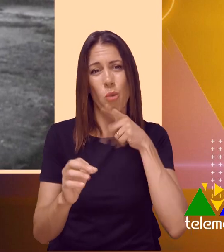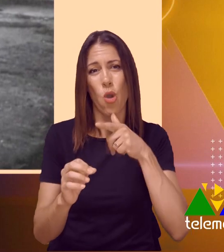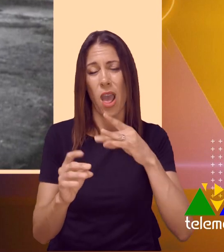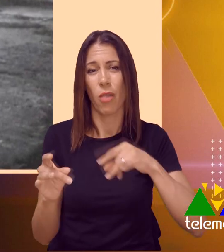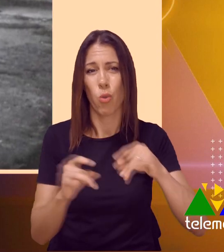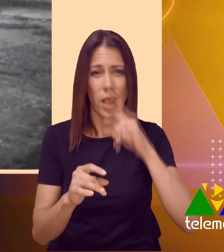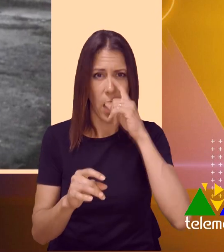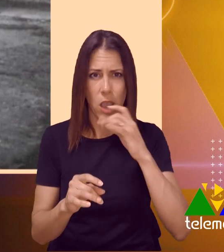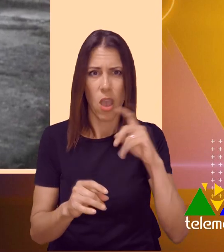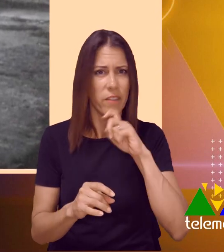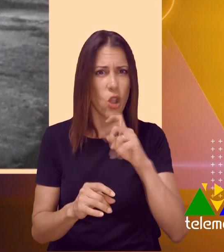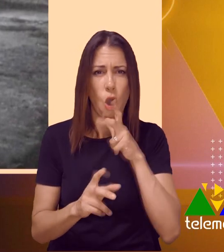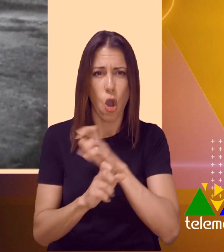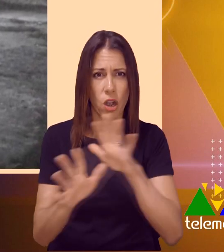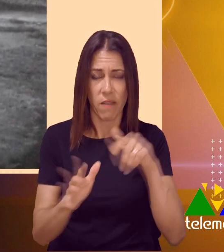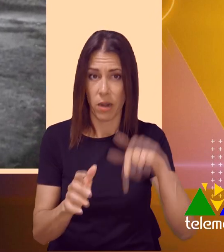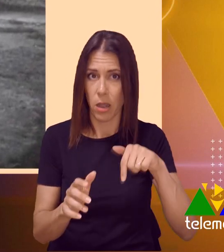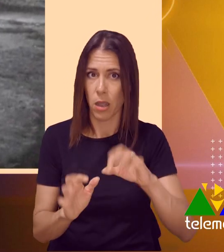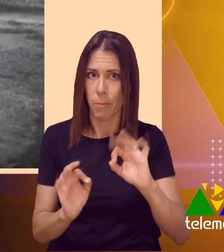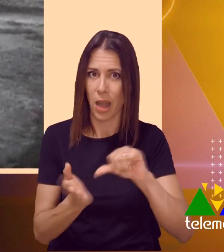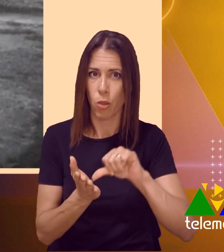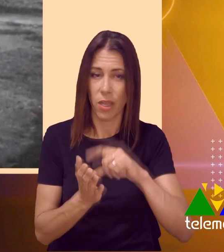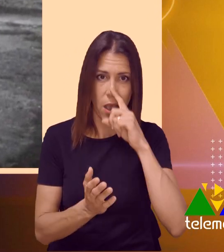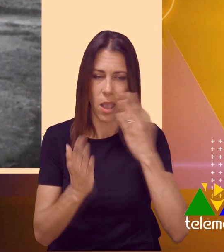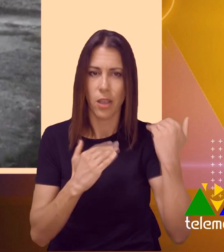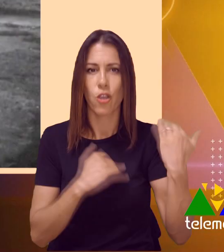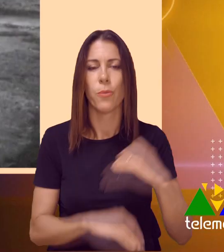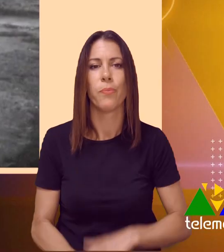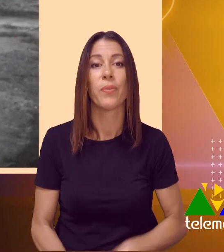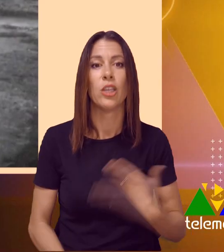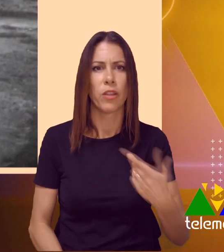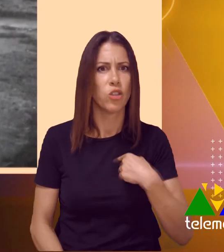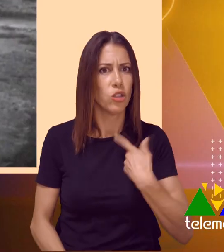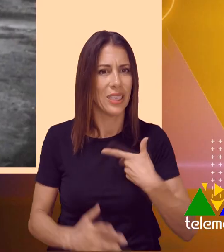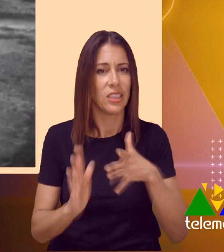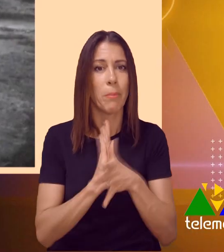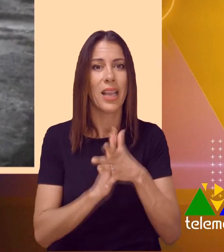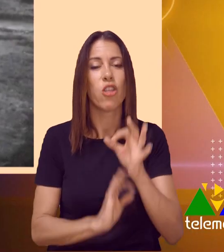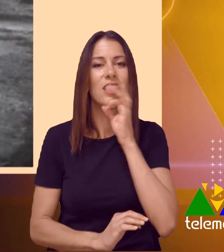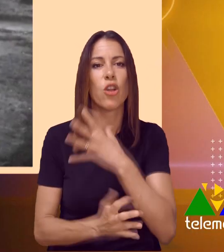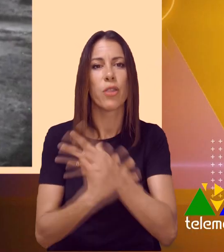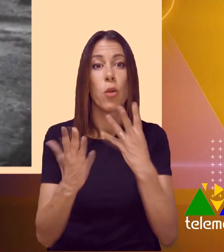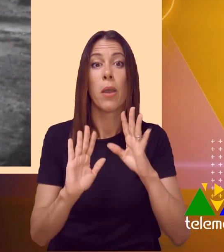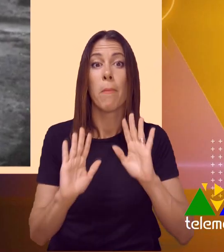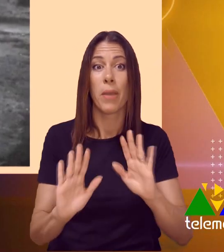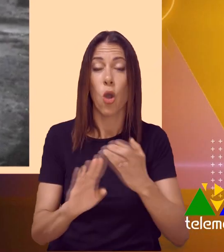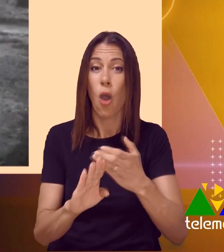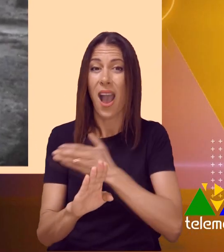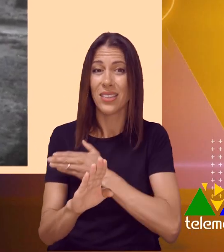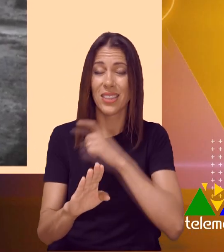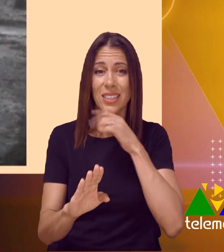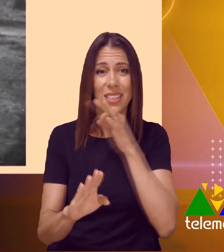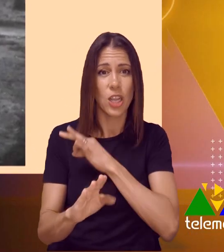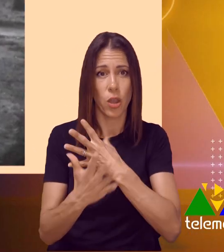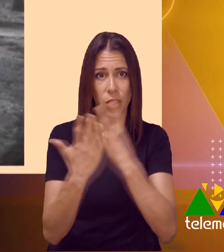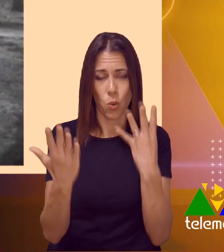aquellos años, que fue temible para la ciudad, fue temible en aquellos años. Estamos ubicados en el siglo XIX, ya lo saben ustedes, y antes de ese siglo XIX,